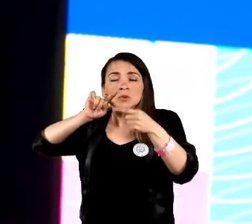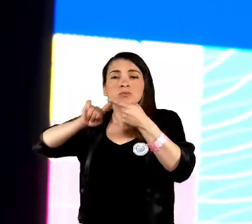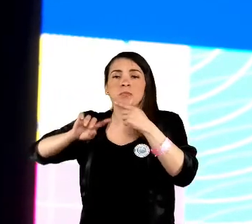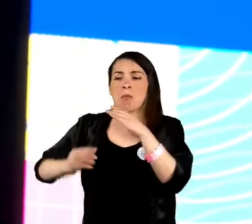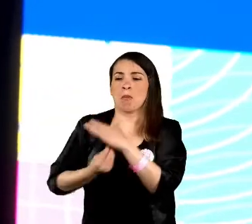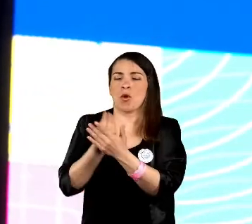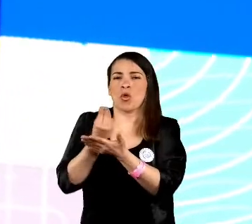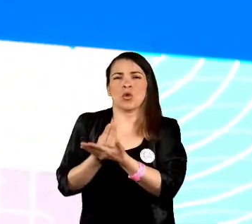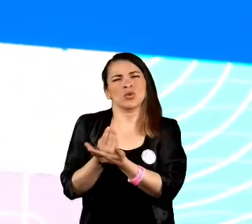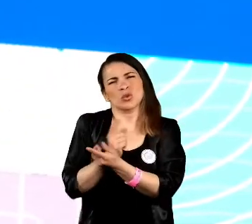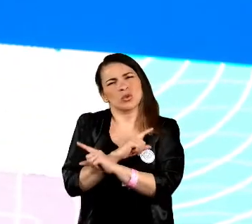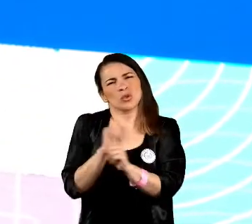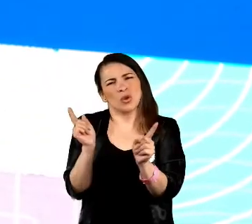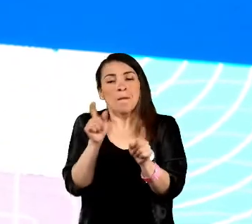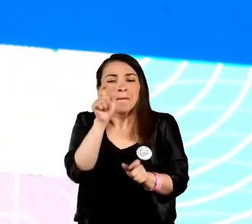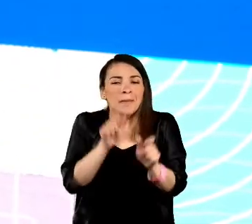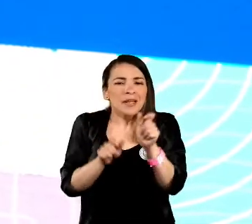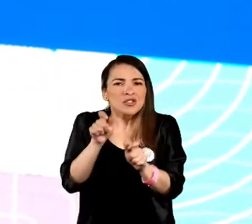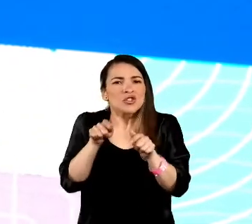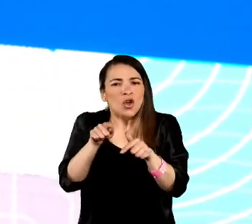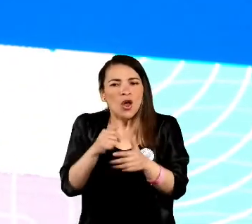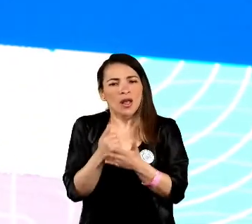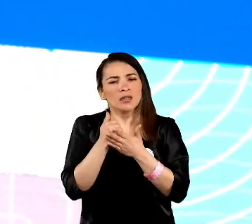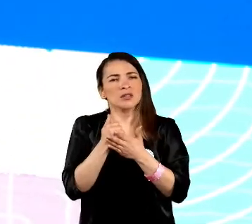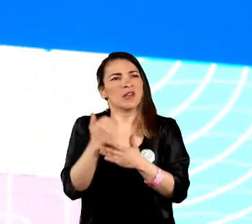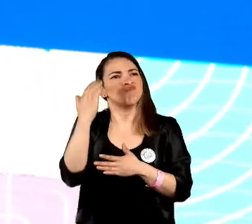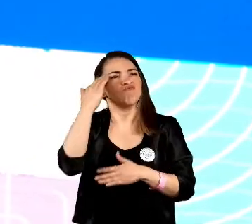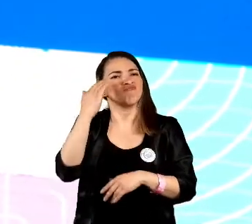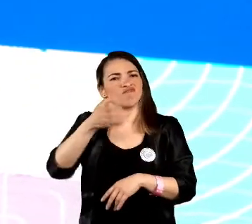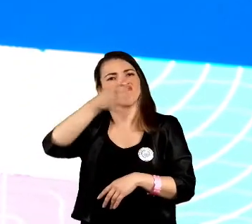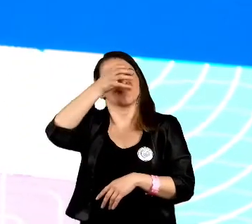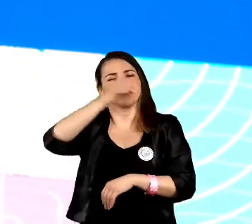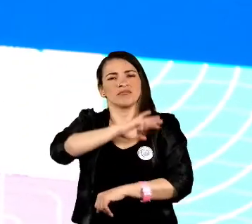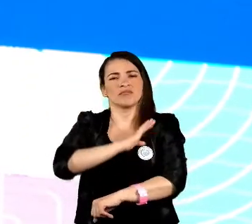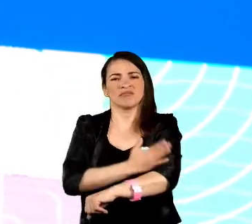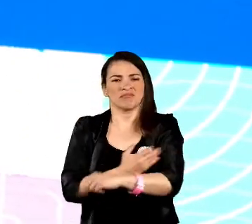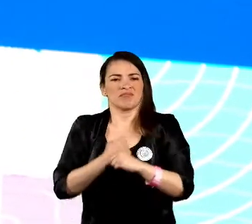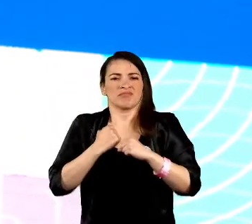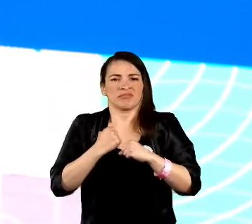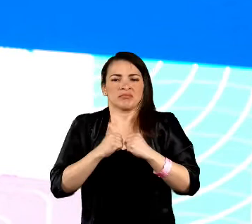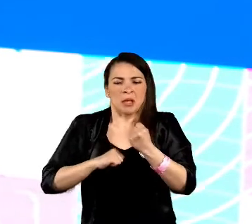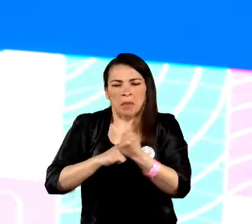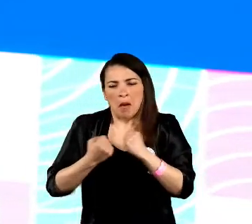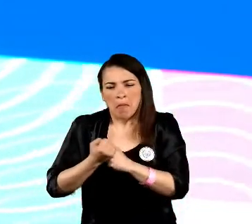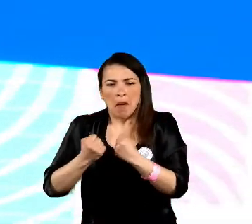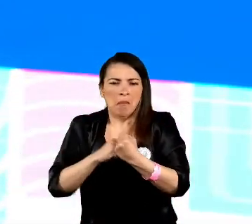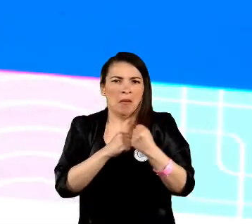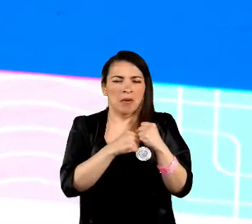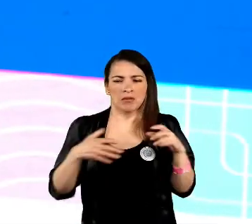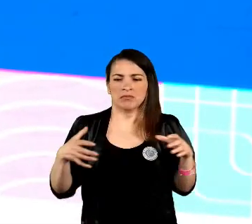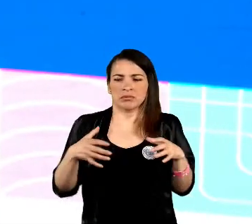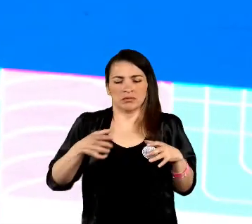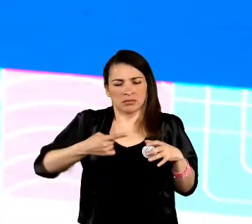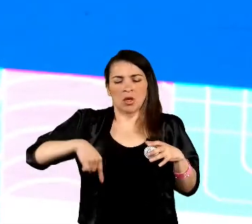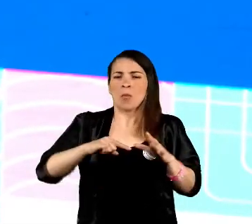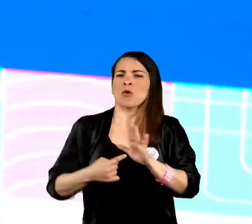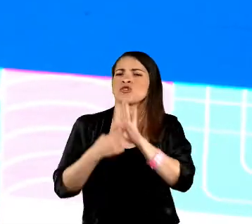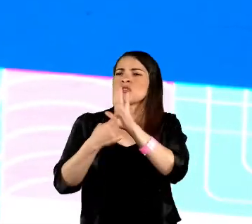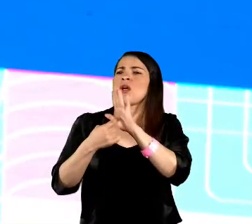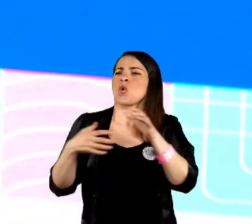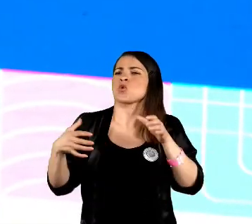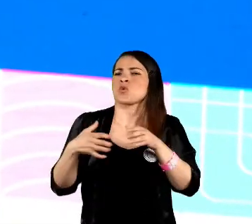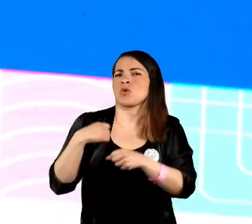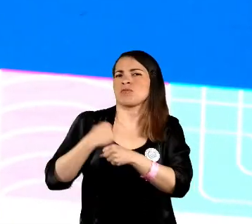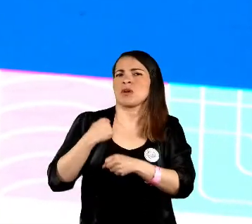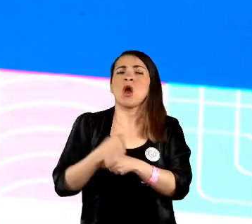las personas que puedan llevar a cabo eso Entonces un portfolio y mostrarte el equipo Mostrar un equipo no es que sos